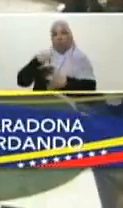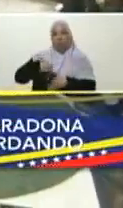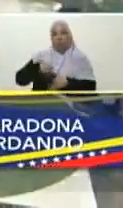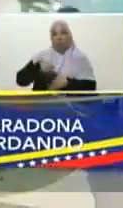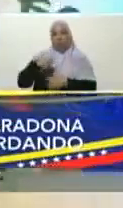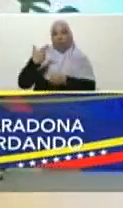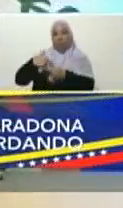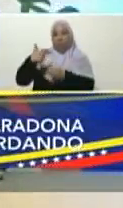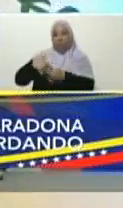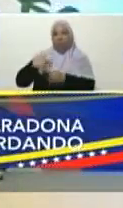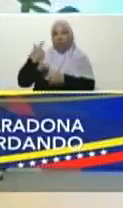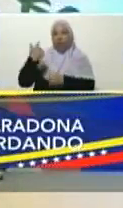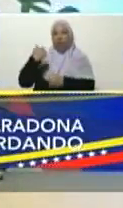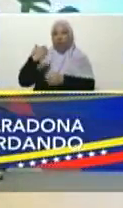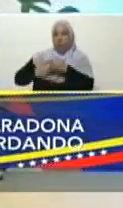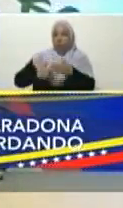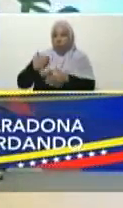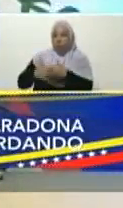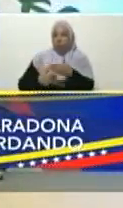retomando su camino.